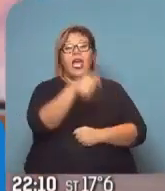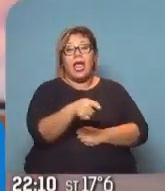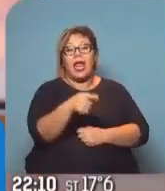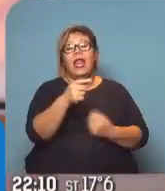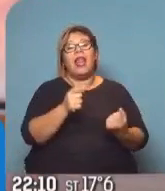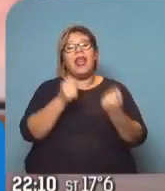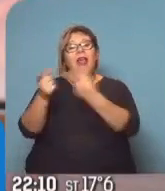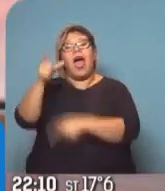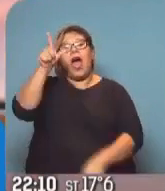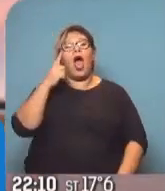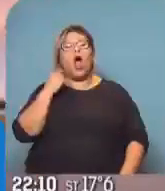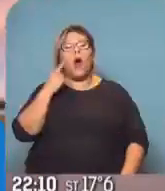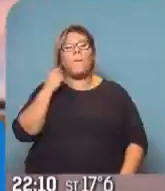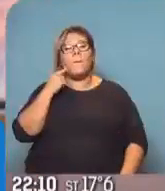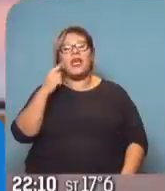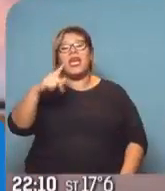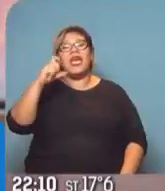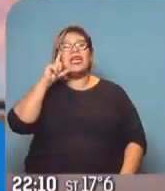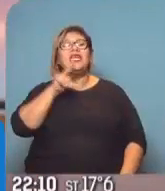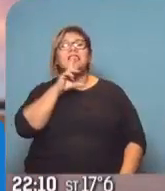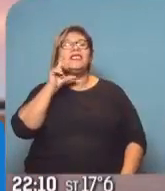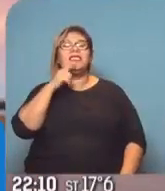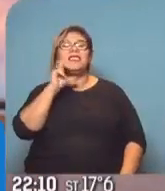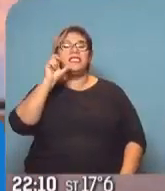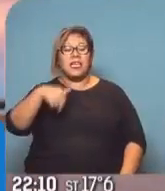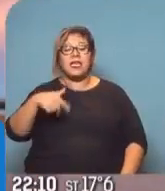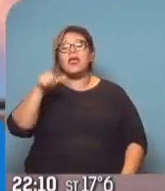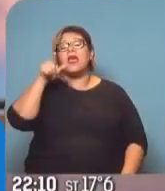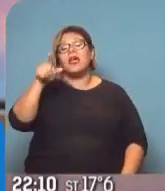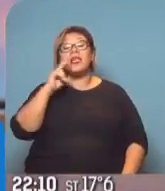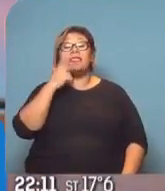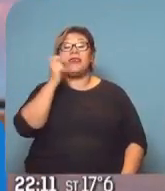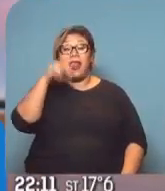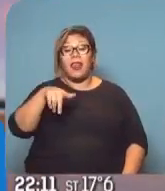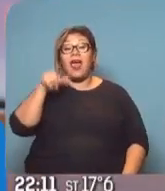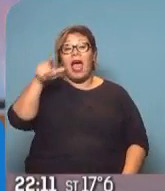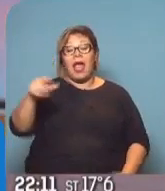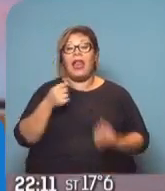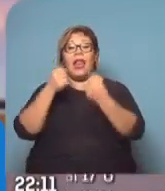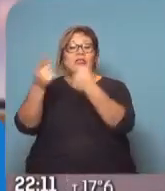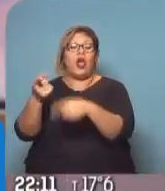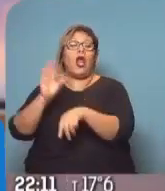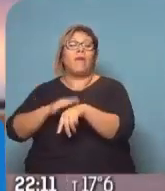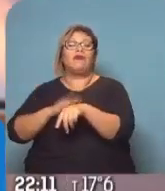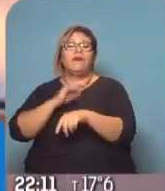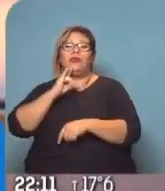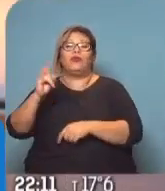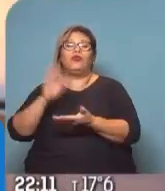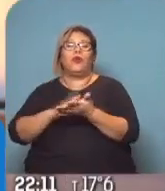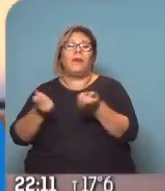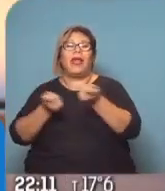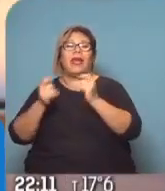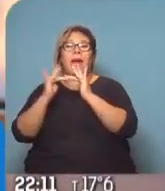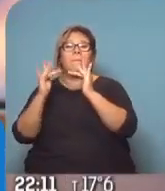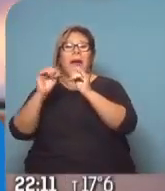Kristin Hramson, y deja de ser, estar involucrado con la publicación. Y sin embargo, cada vez que pasaba algo